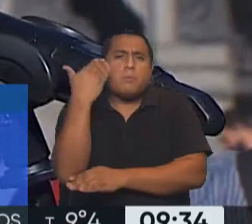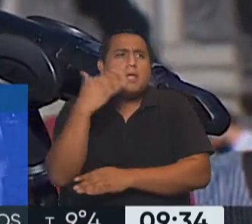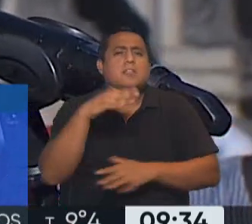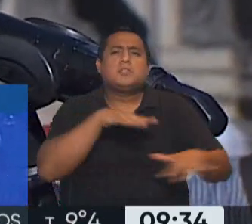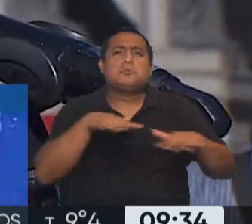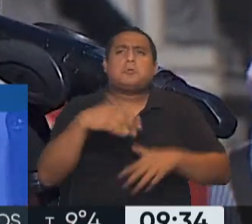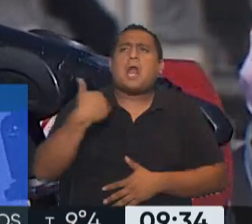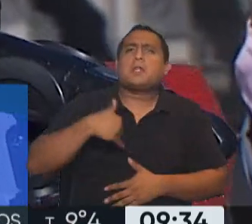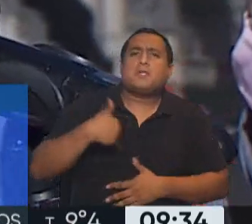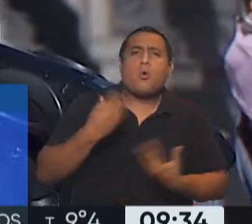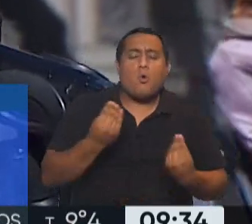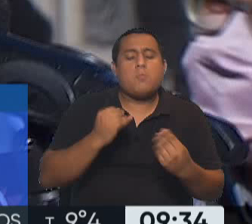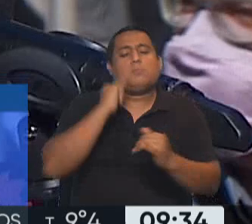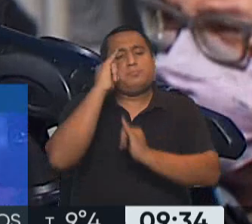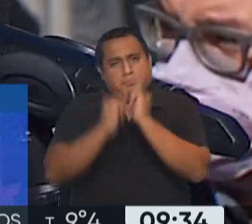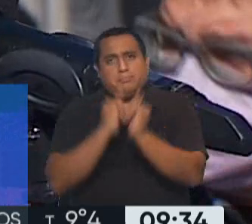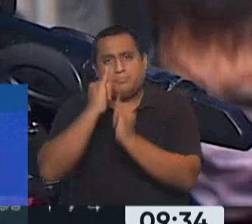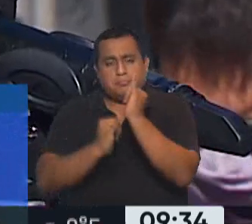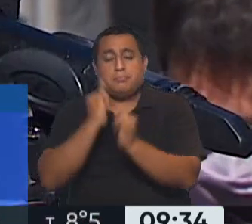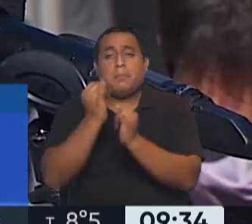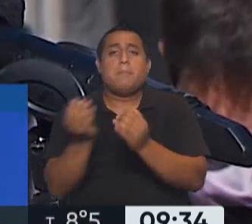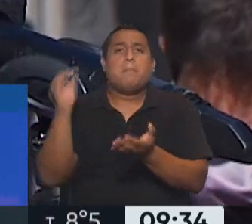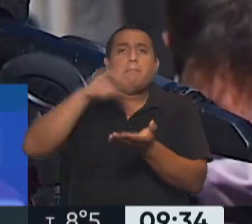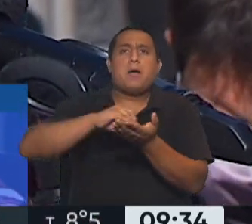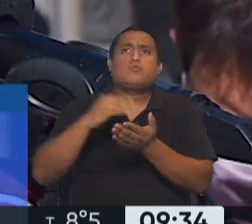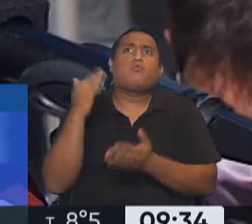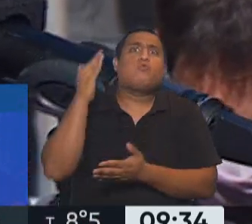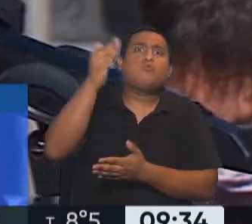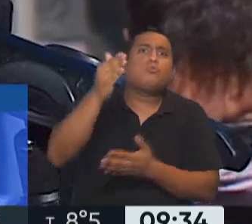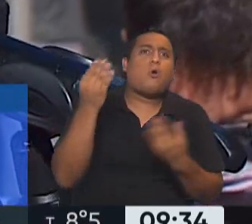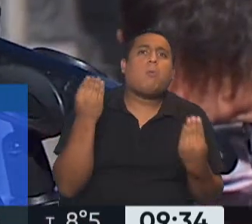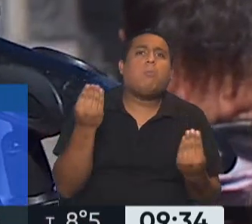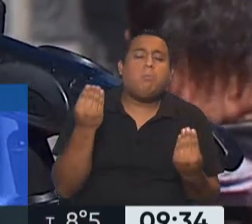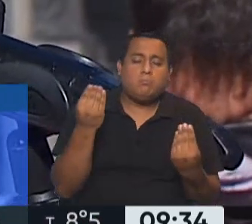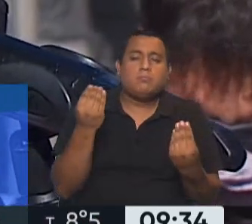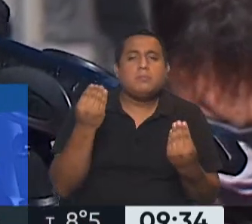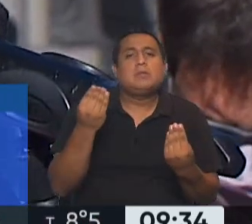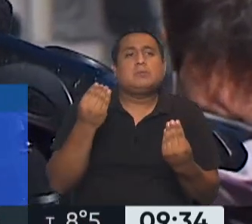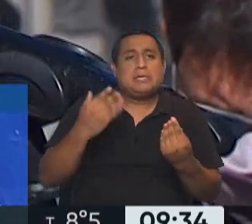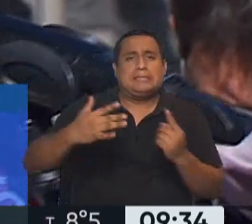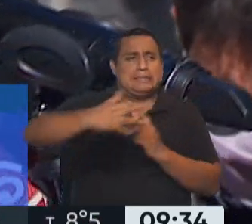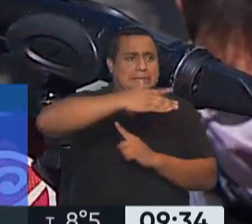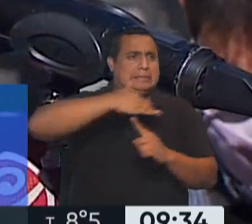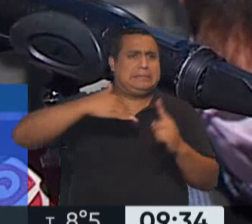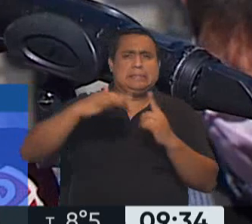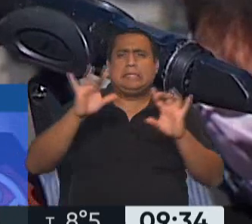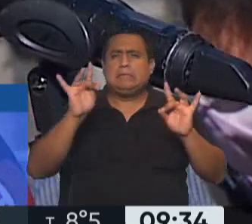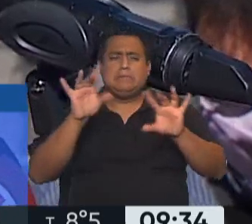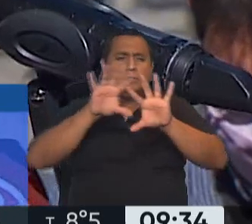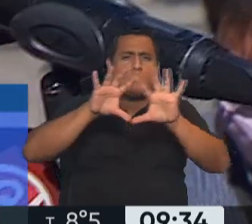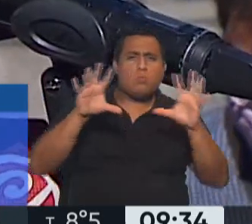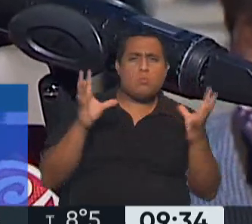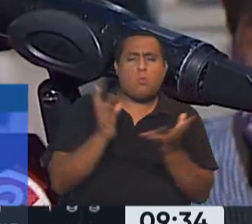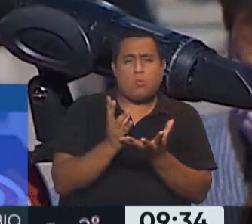hacer un raconto también de hacia dónde vamos, ¿no? Después de un contexto complicado del mundo, que empieza